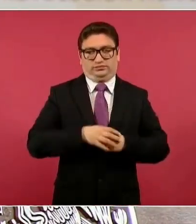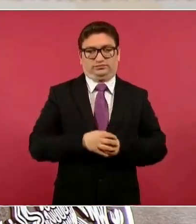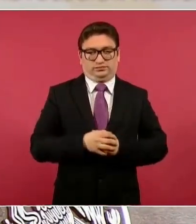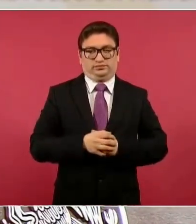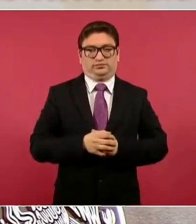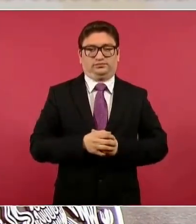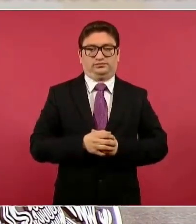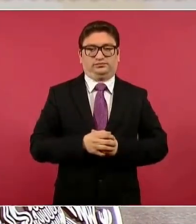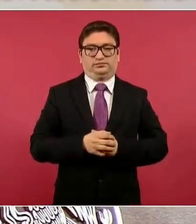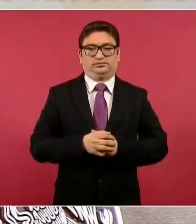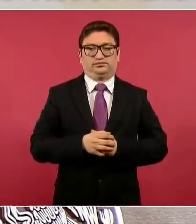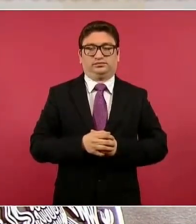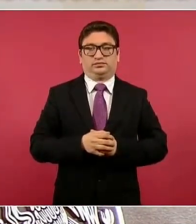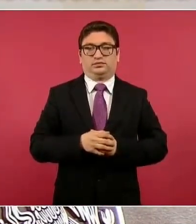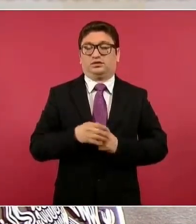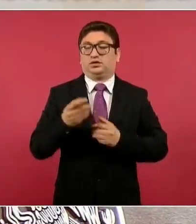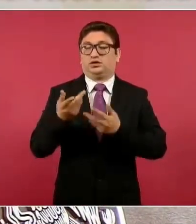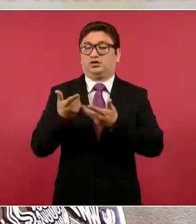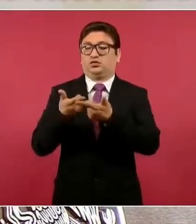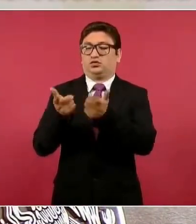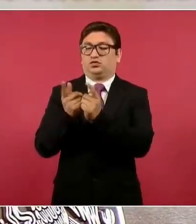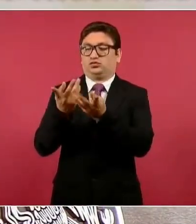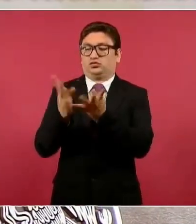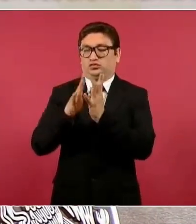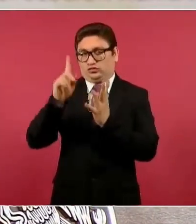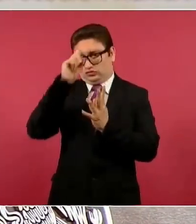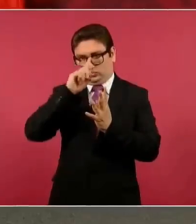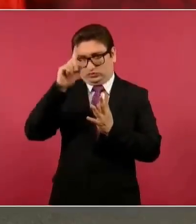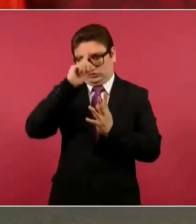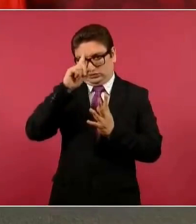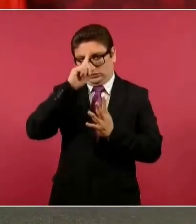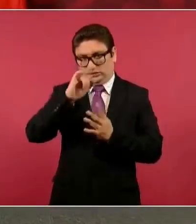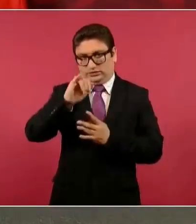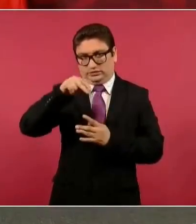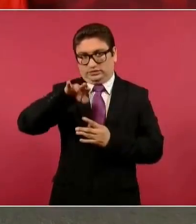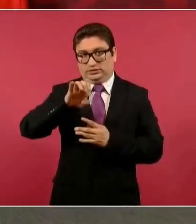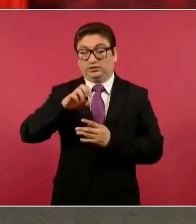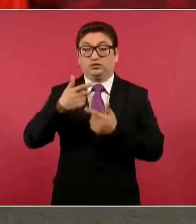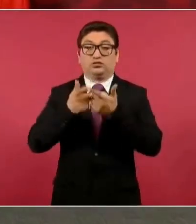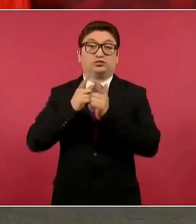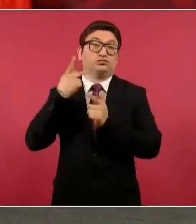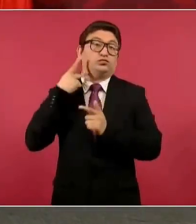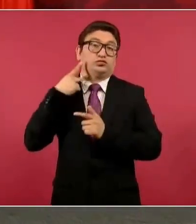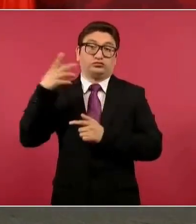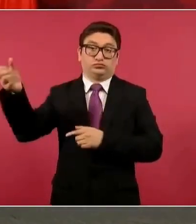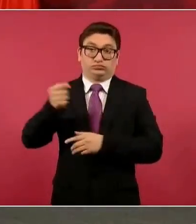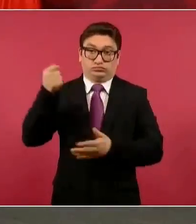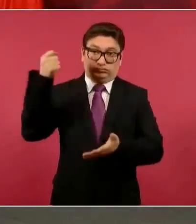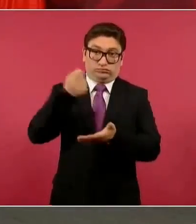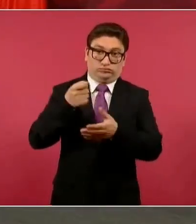que los consejeros del INE no los nombren los partidos,